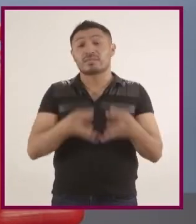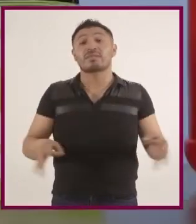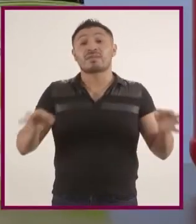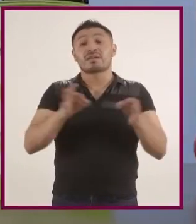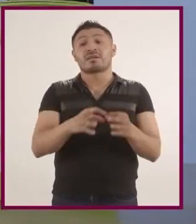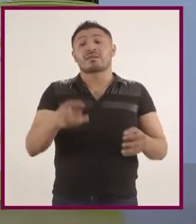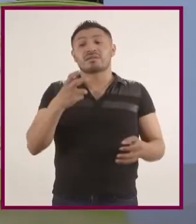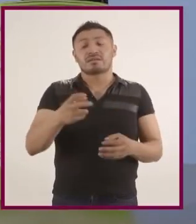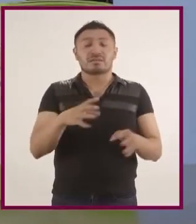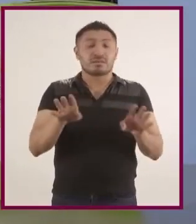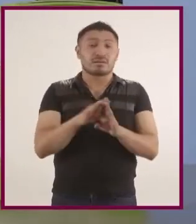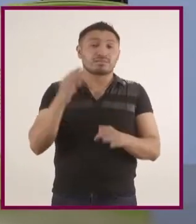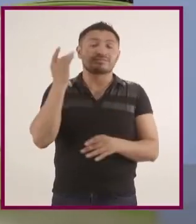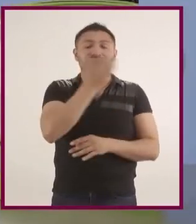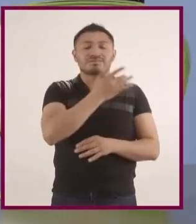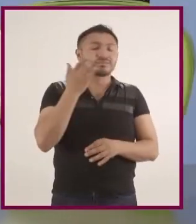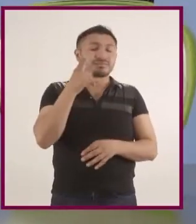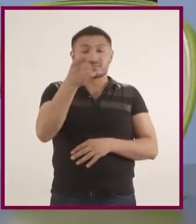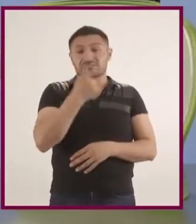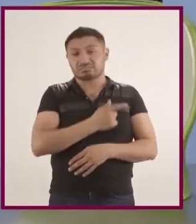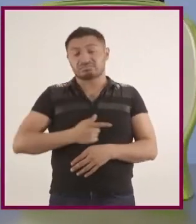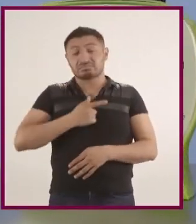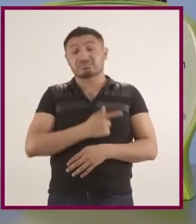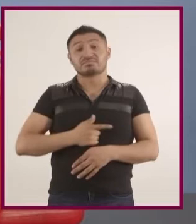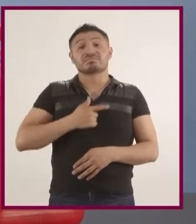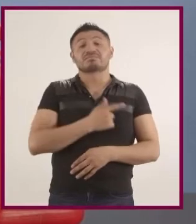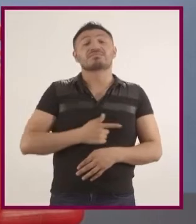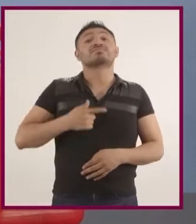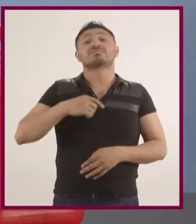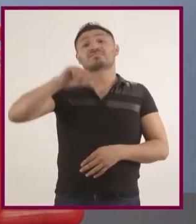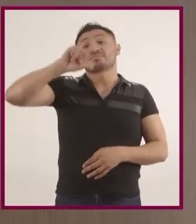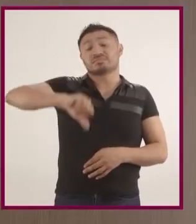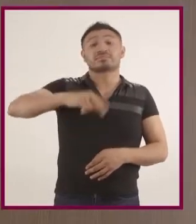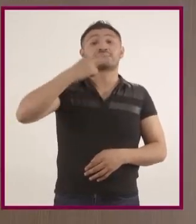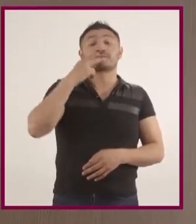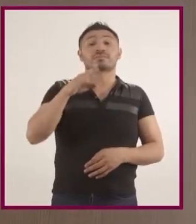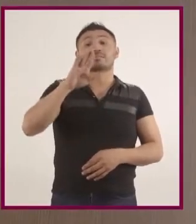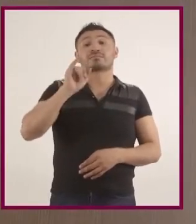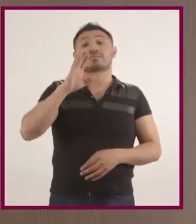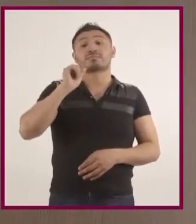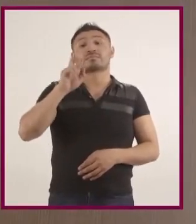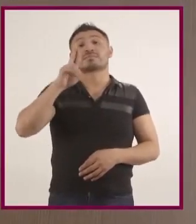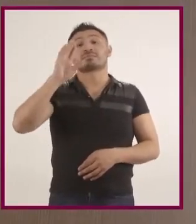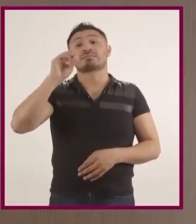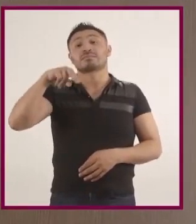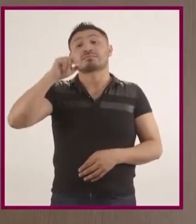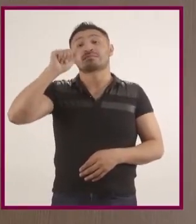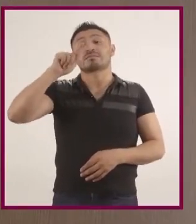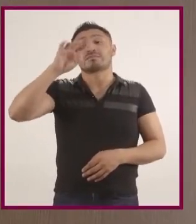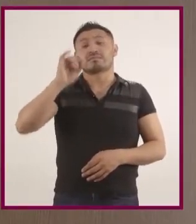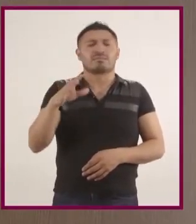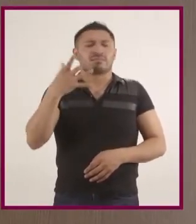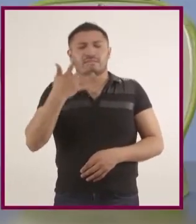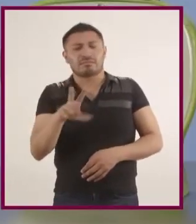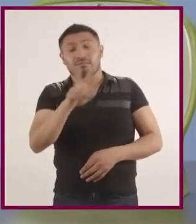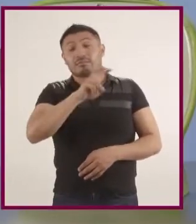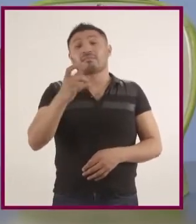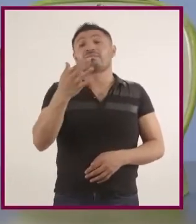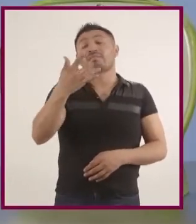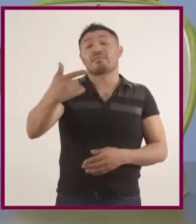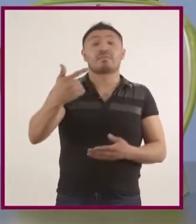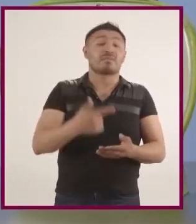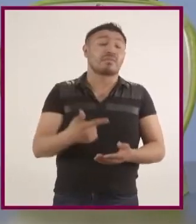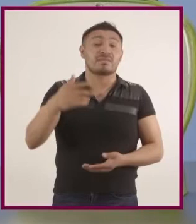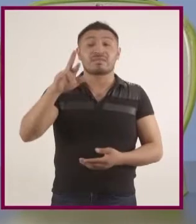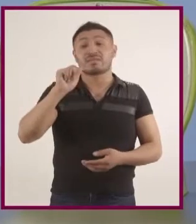sean de esencias vamos a usar bicarbonato aproximadamente 250